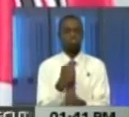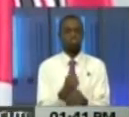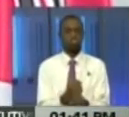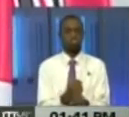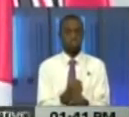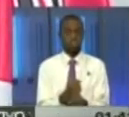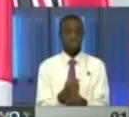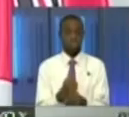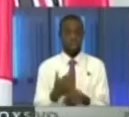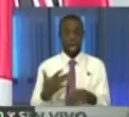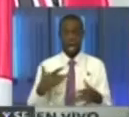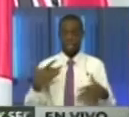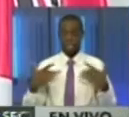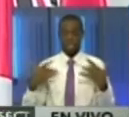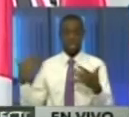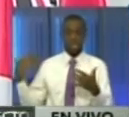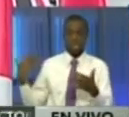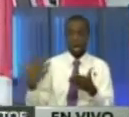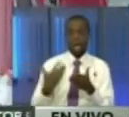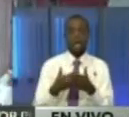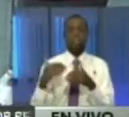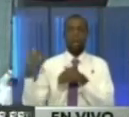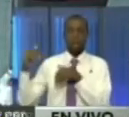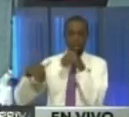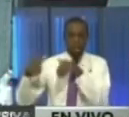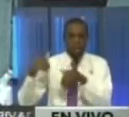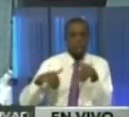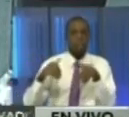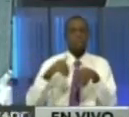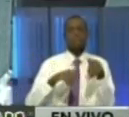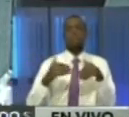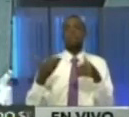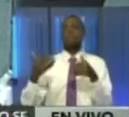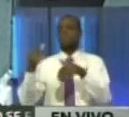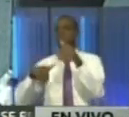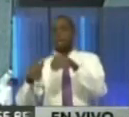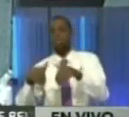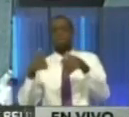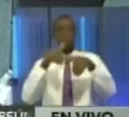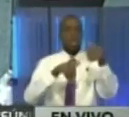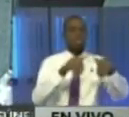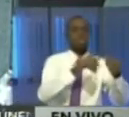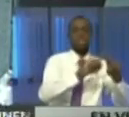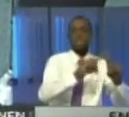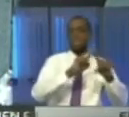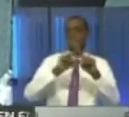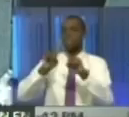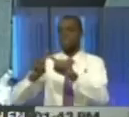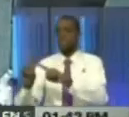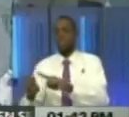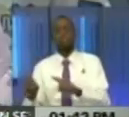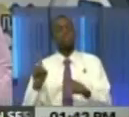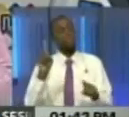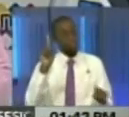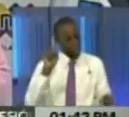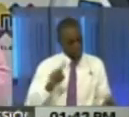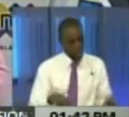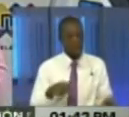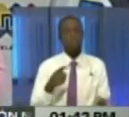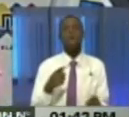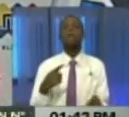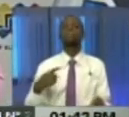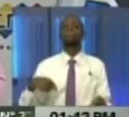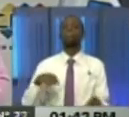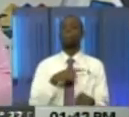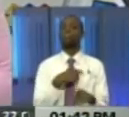las actividades que hemos tenido, los diferentes referendos de diferente naturaleza que hemos hecho, sino también un proceso